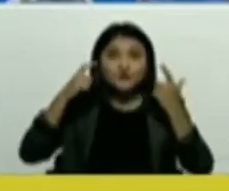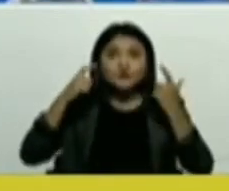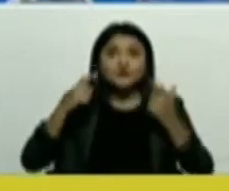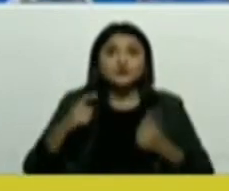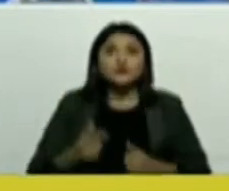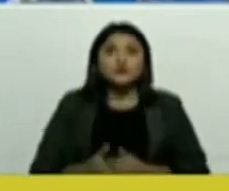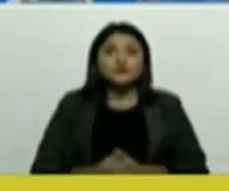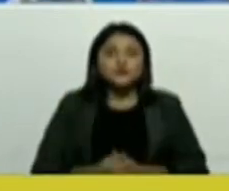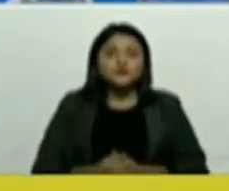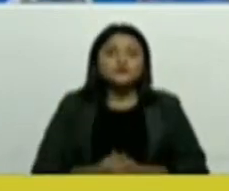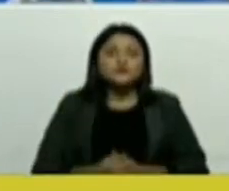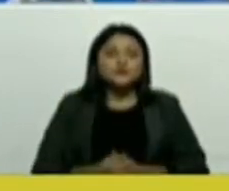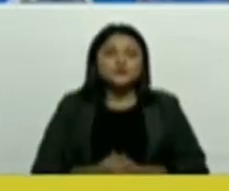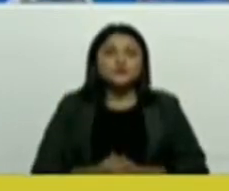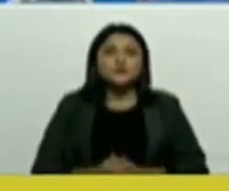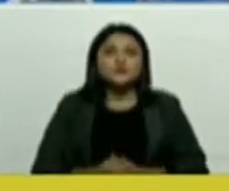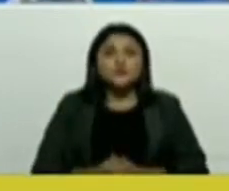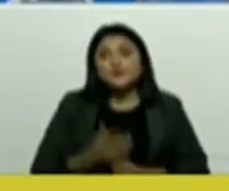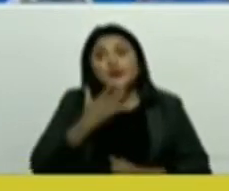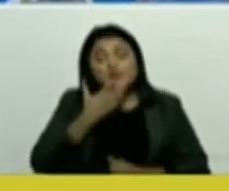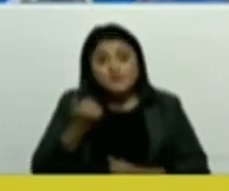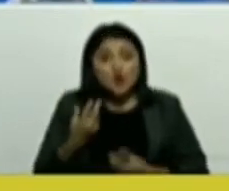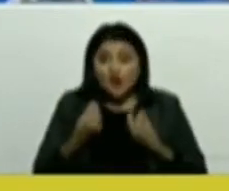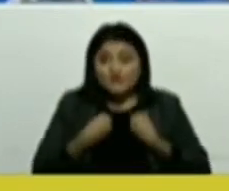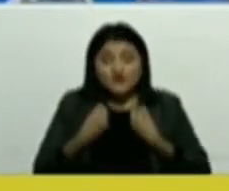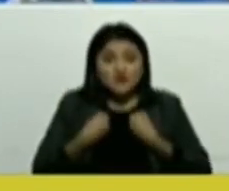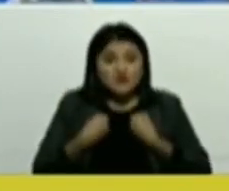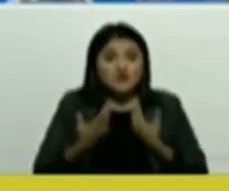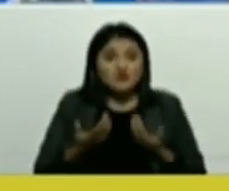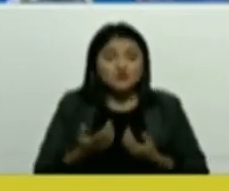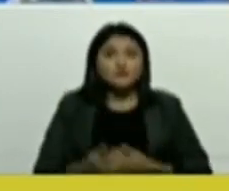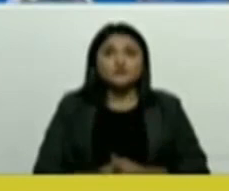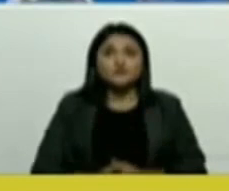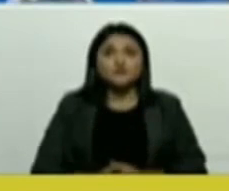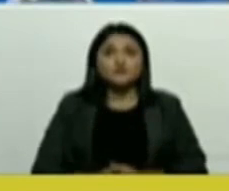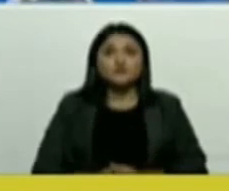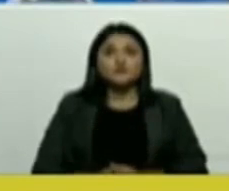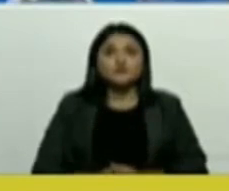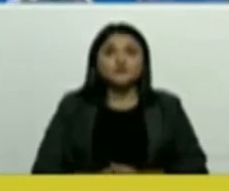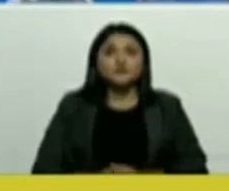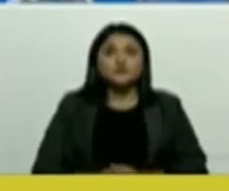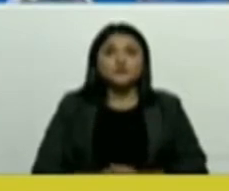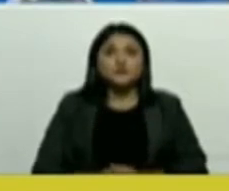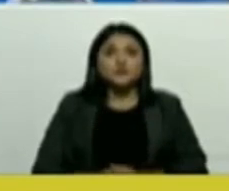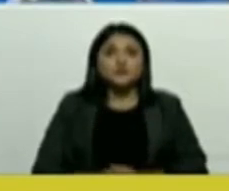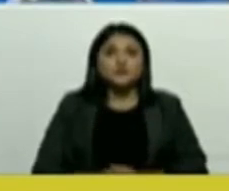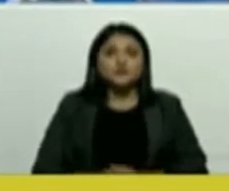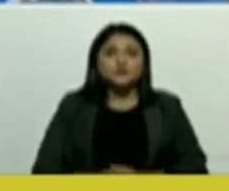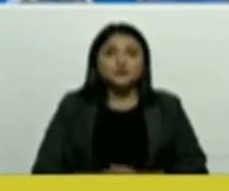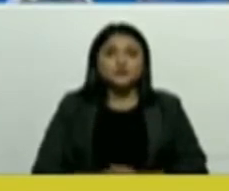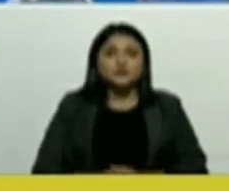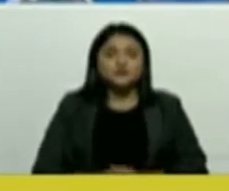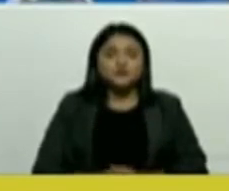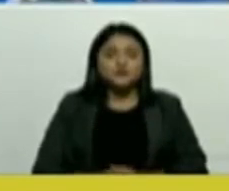él, were uplifted, fueron mejorados en su condición general. Those who